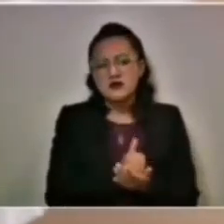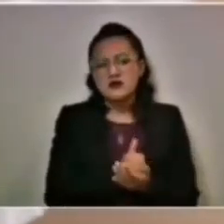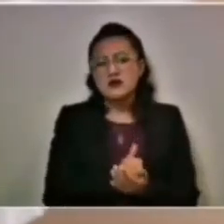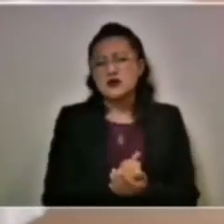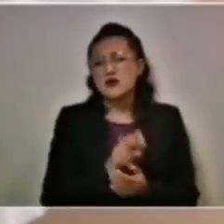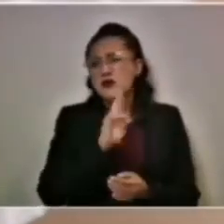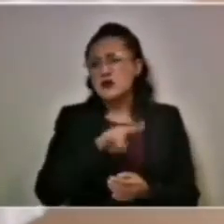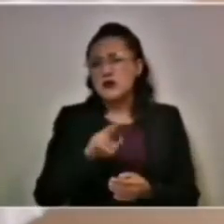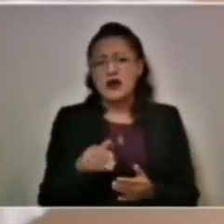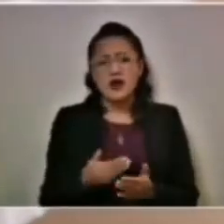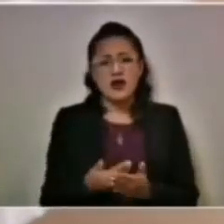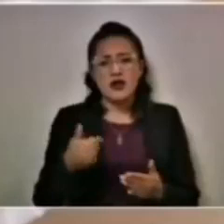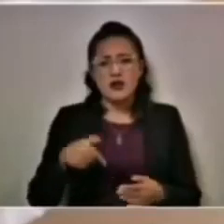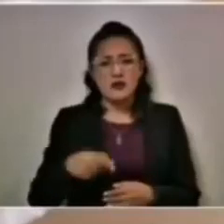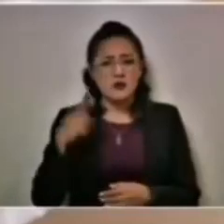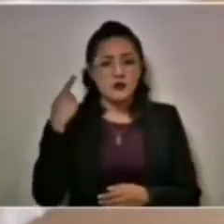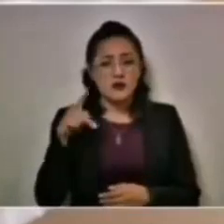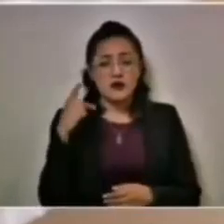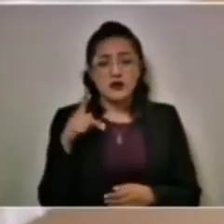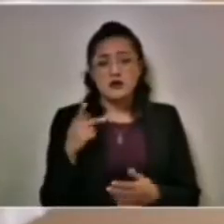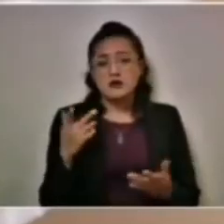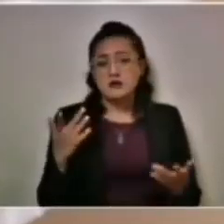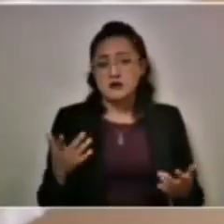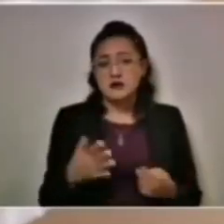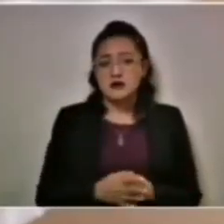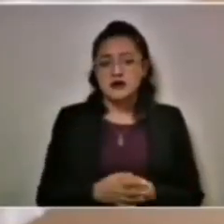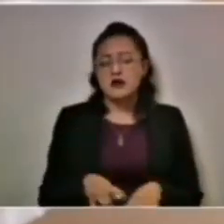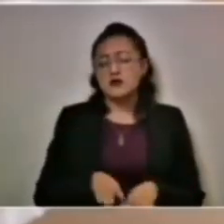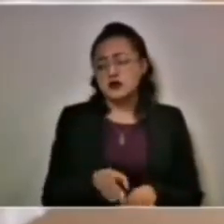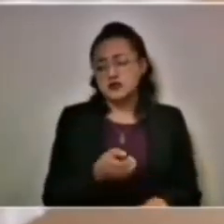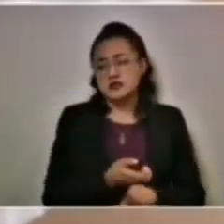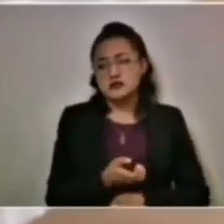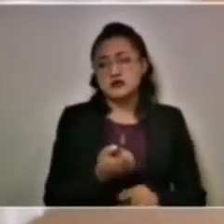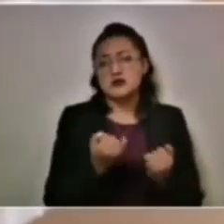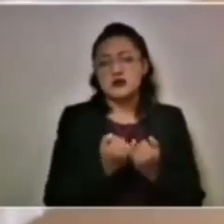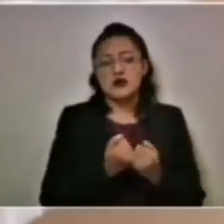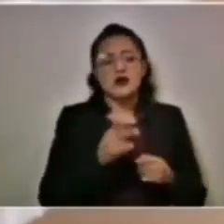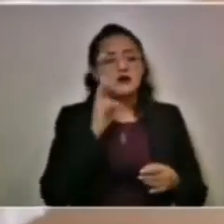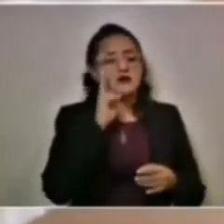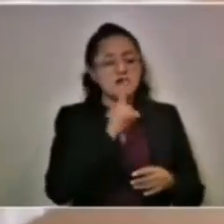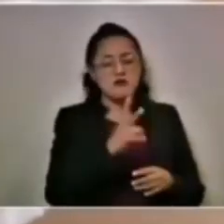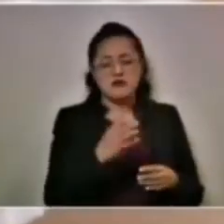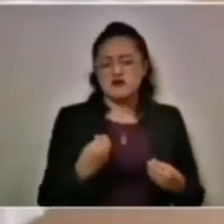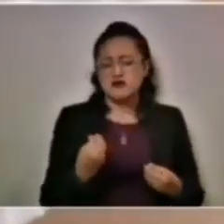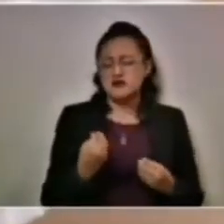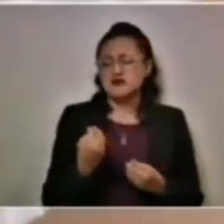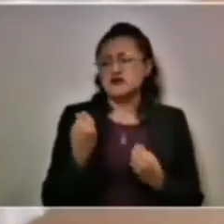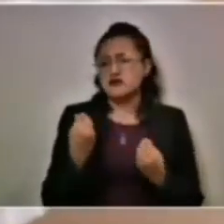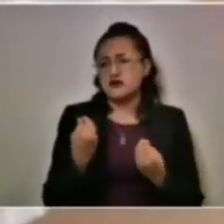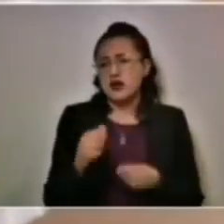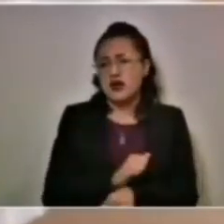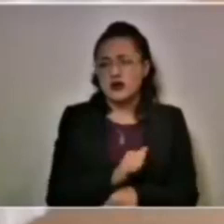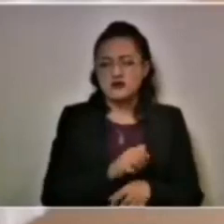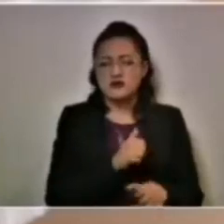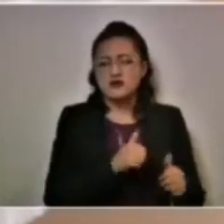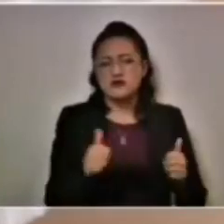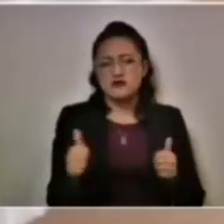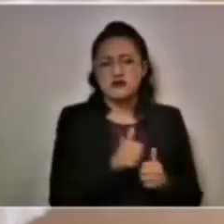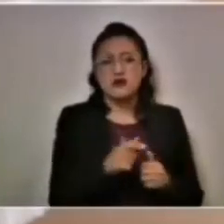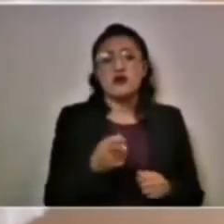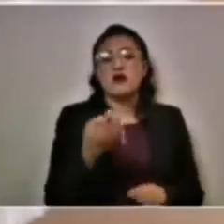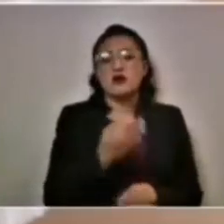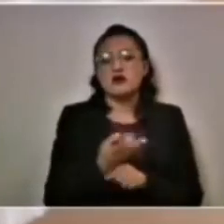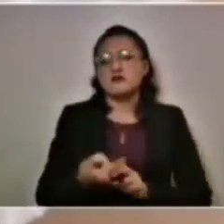nunca vistos en Puebla y en el estado, pero hoy provoca efectos